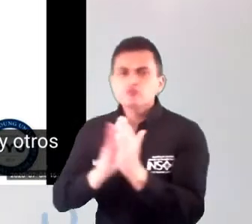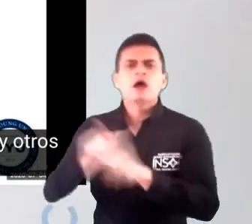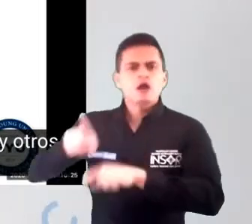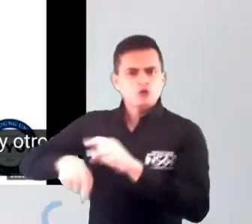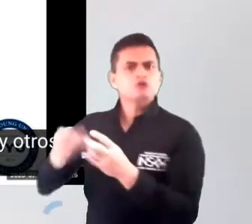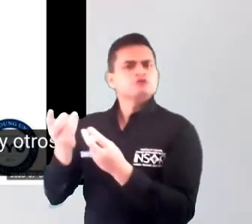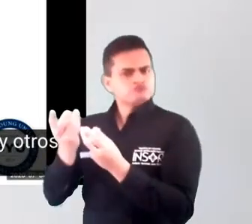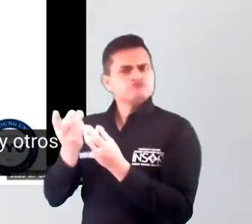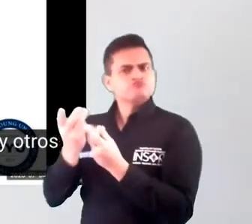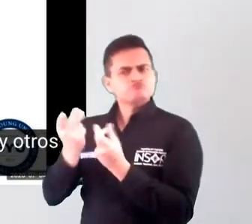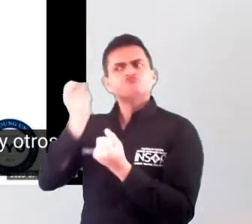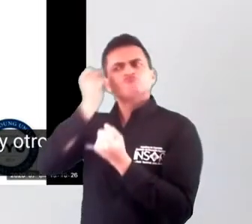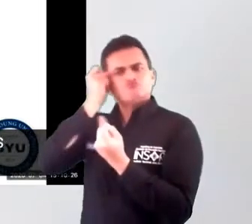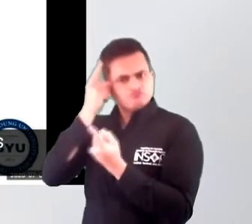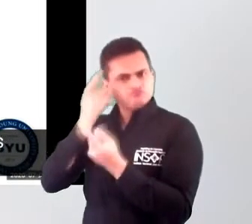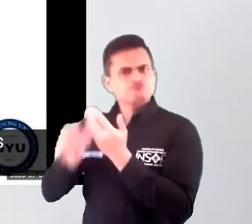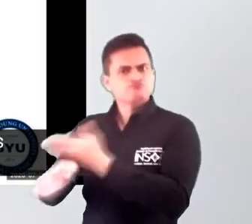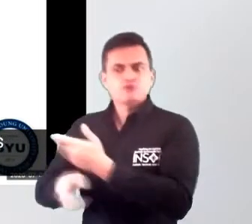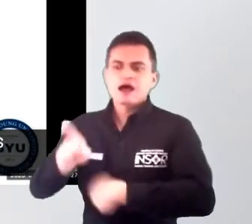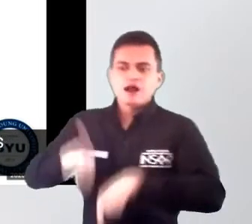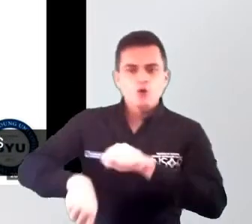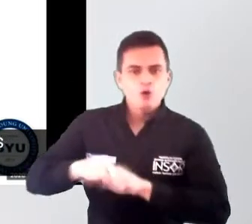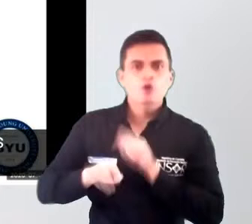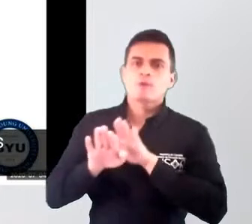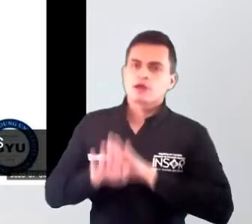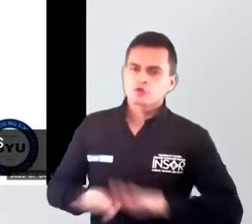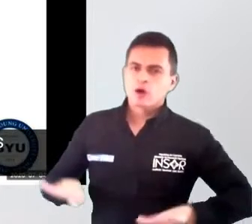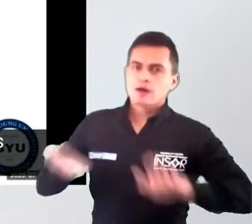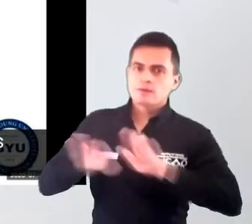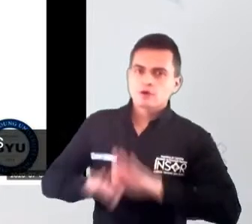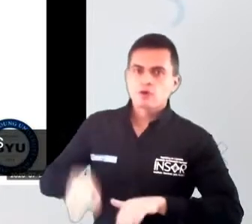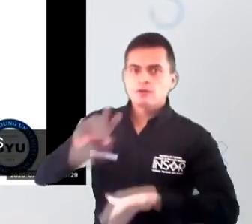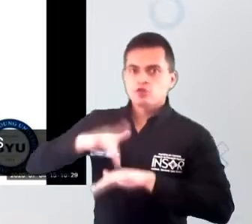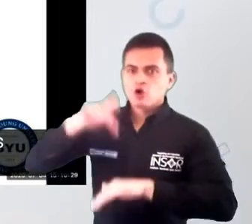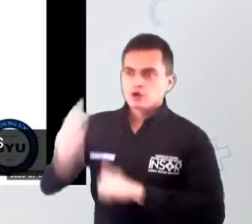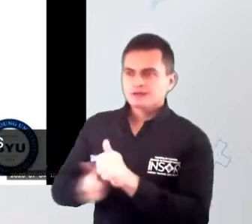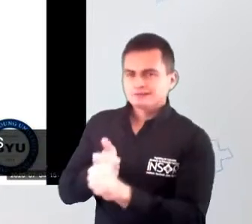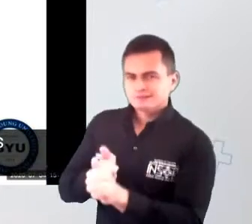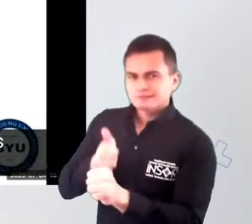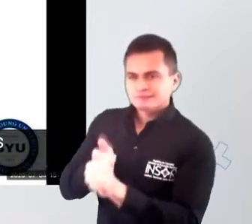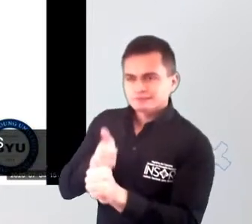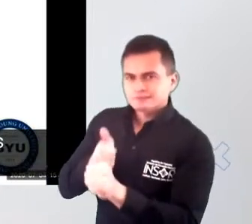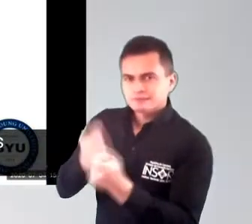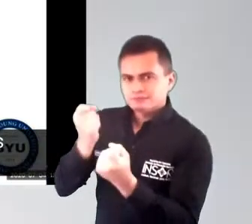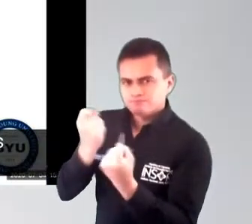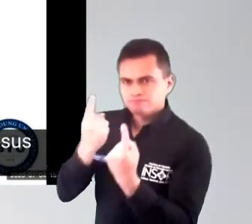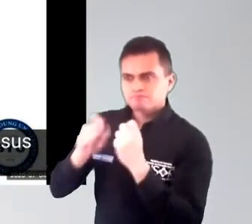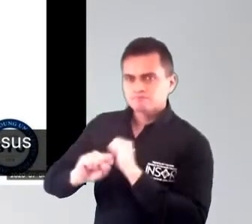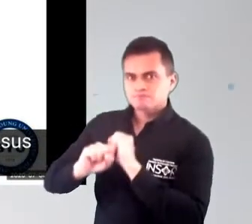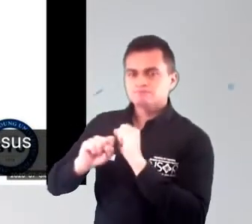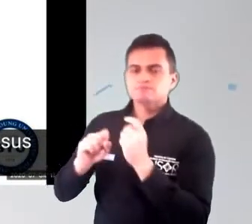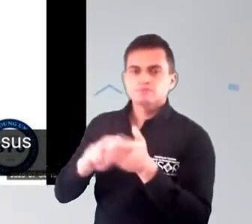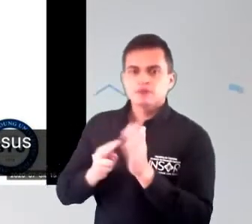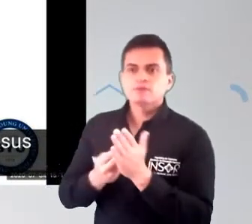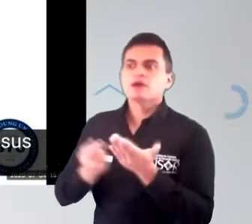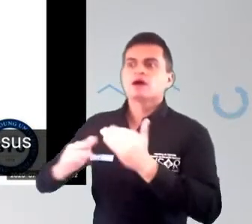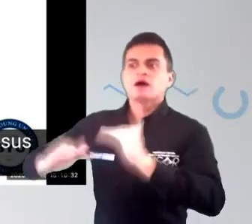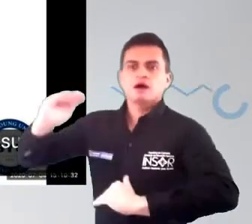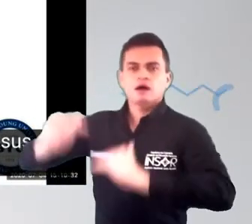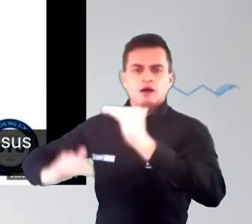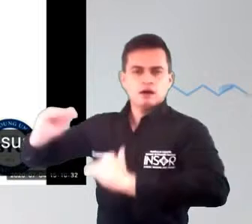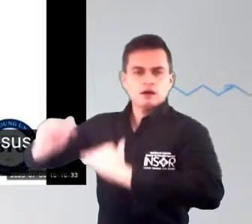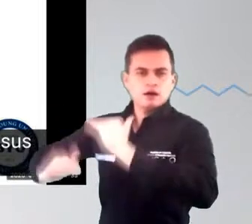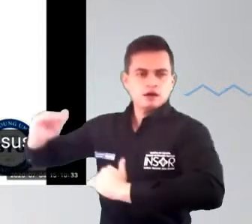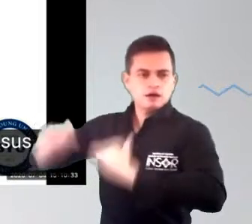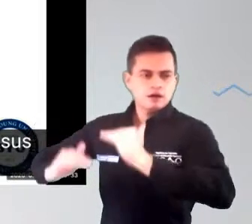están listos para seguir adelante, y otros estudiantes son muy lentos y no lo entienden. Así que esa es la lucha,